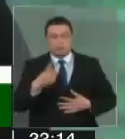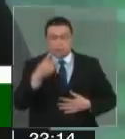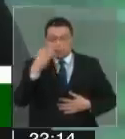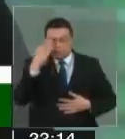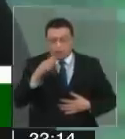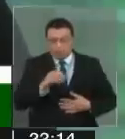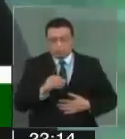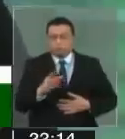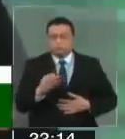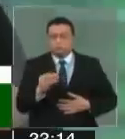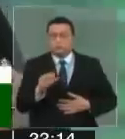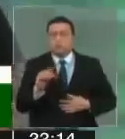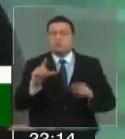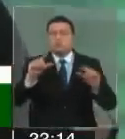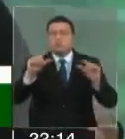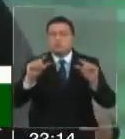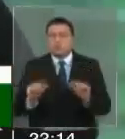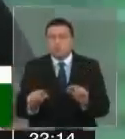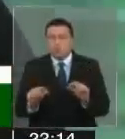bajos. Entonces también fue